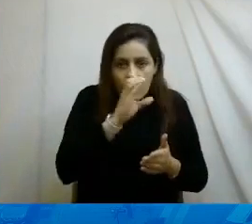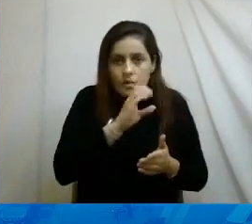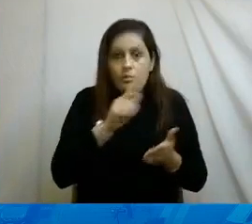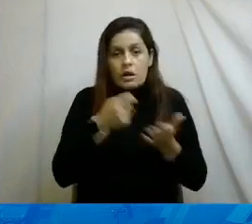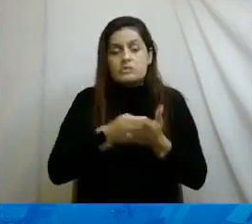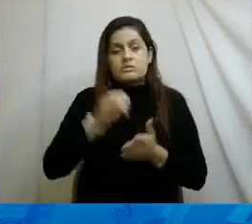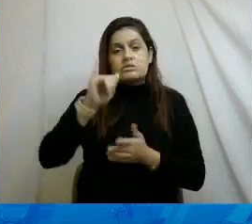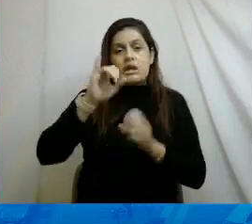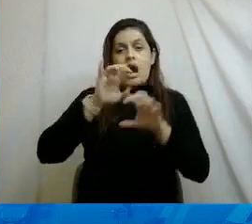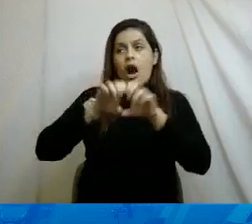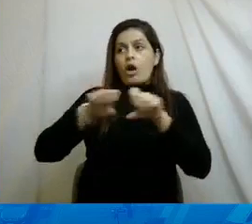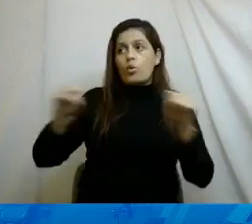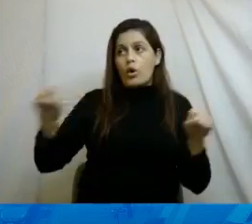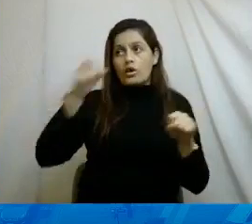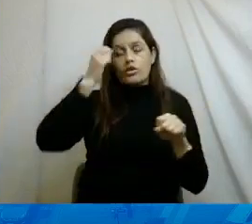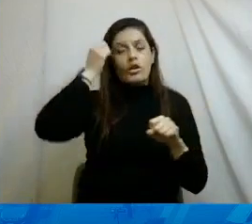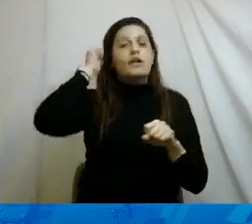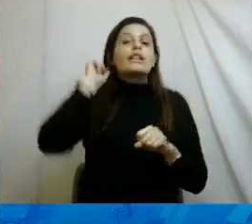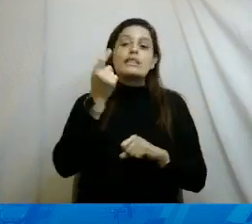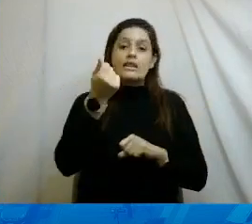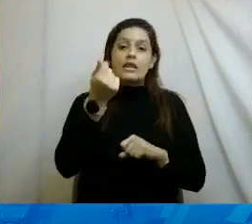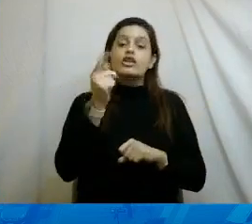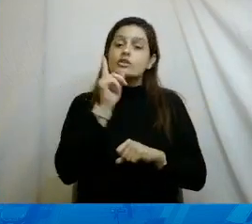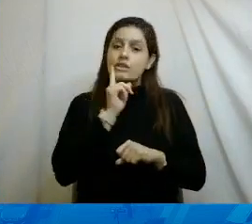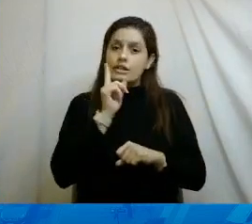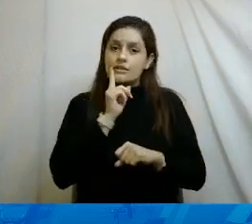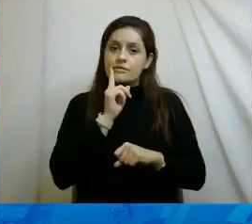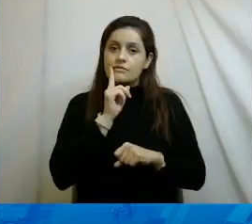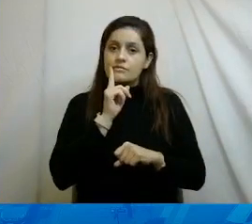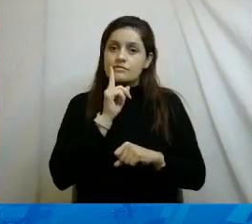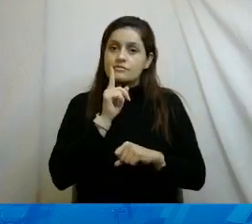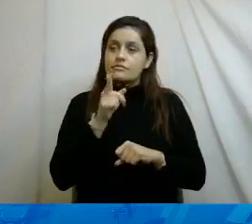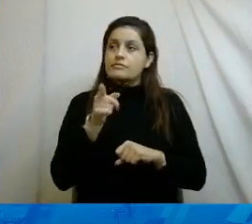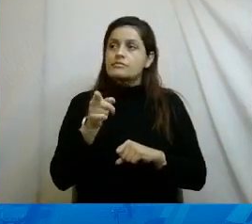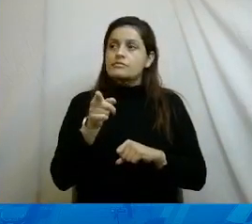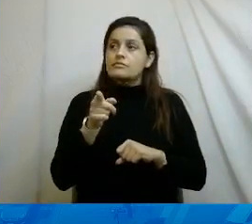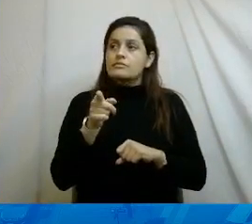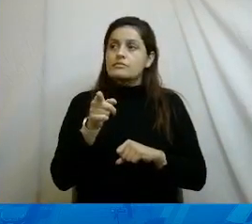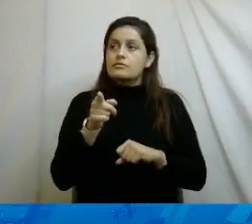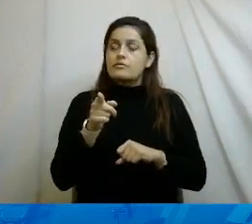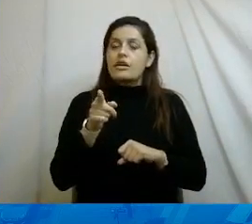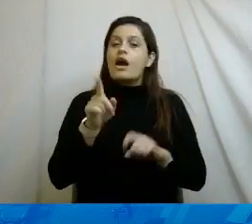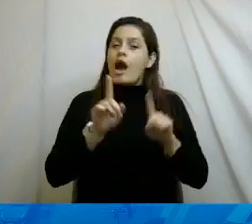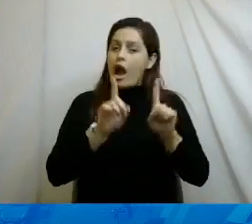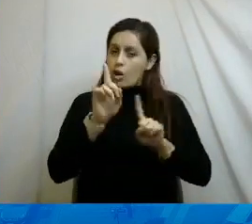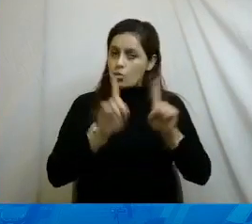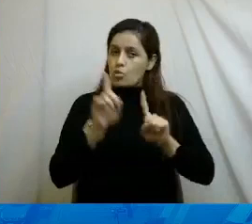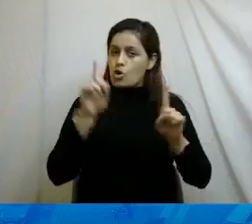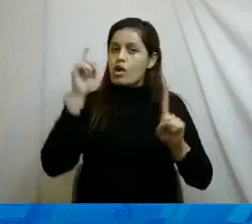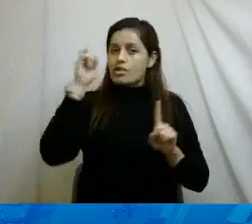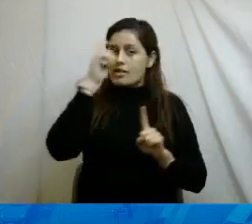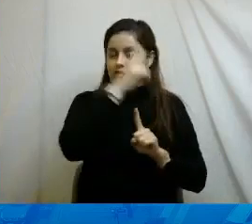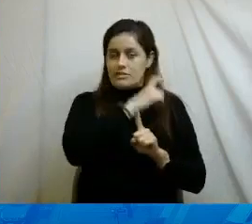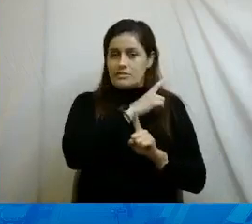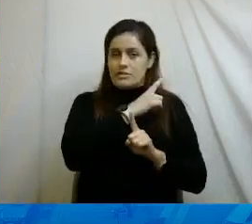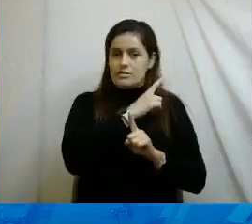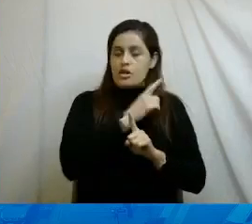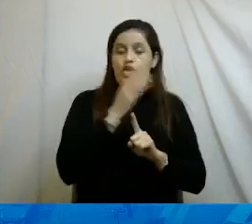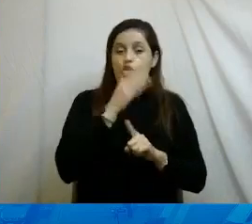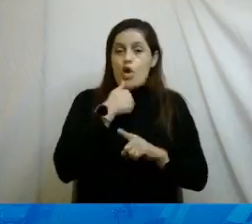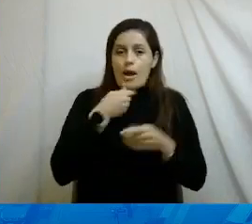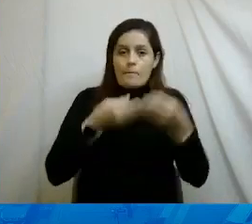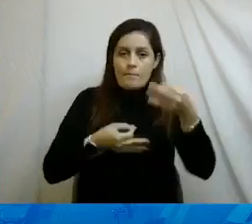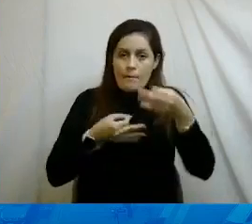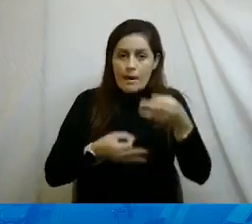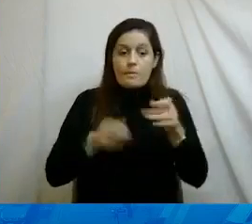acuerdo, concejal, o sea, los recursos están. Y claro, ahí aparte hay casos que son bien complejos porque no hay documentación, hay gente que ya no